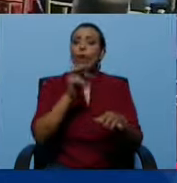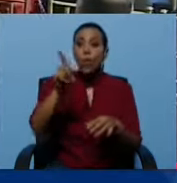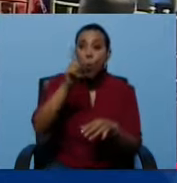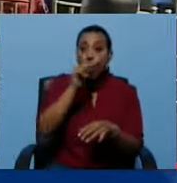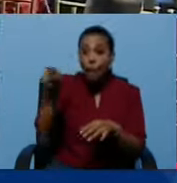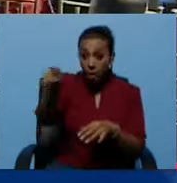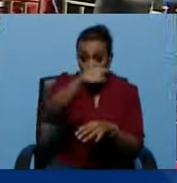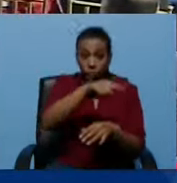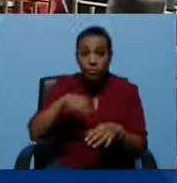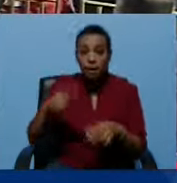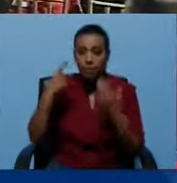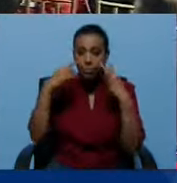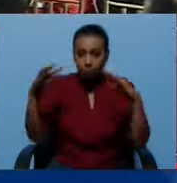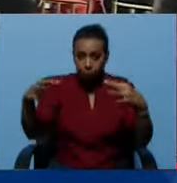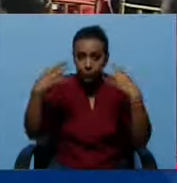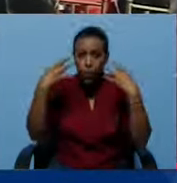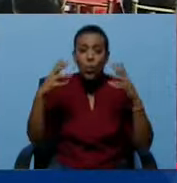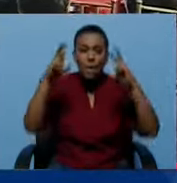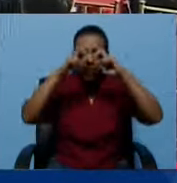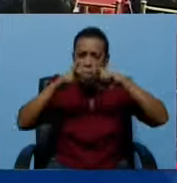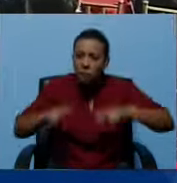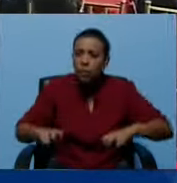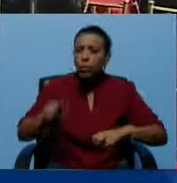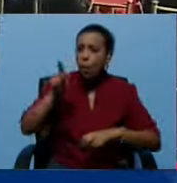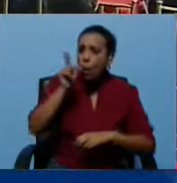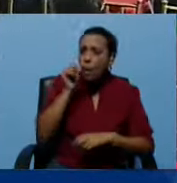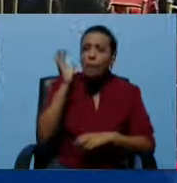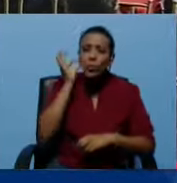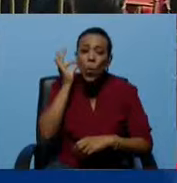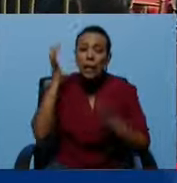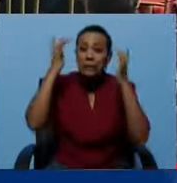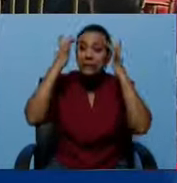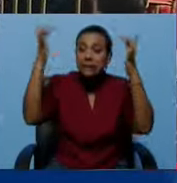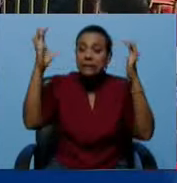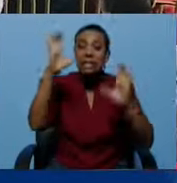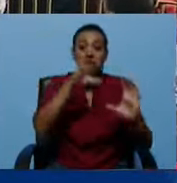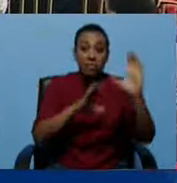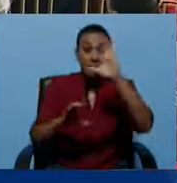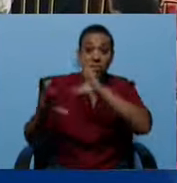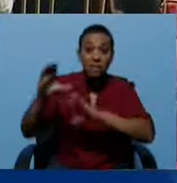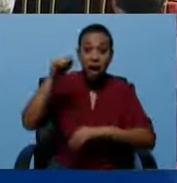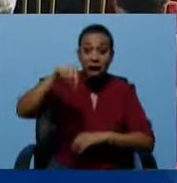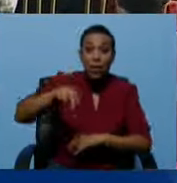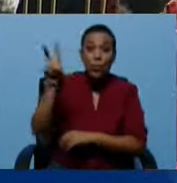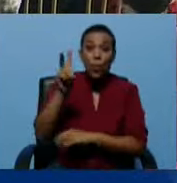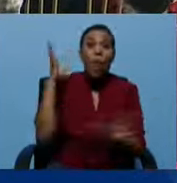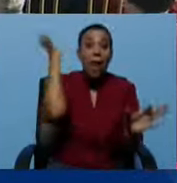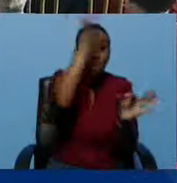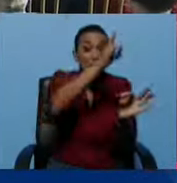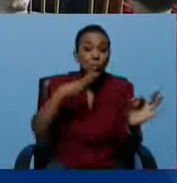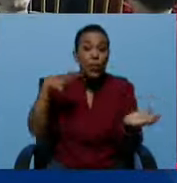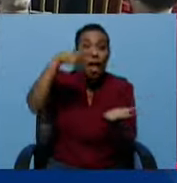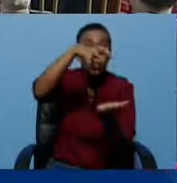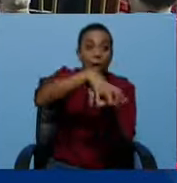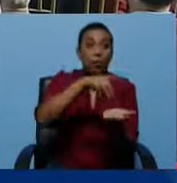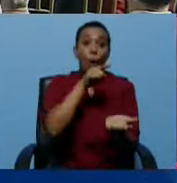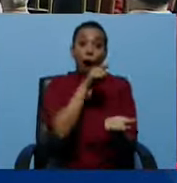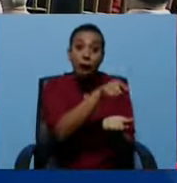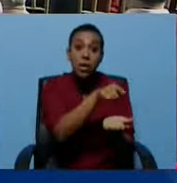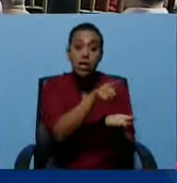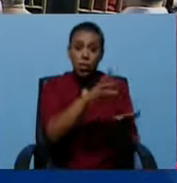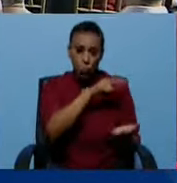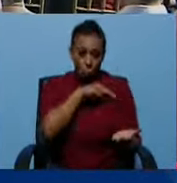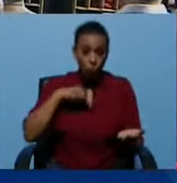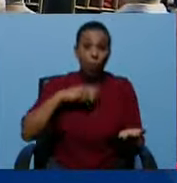profesores, profesoras, investigadores e investigadoras, científicos y científicas en el Amazonas